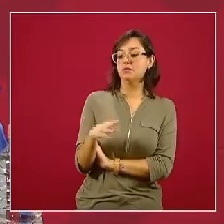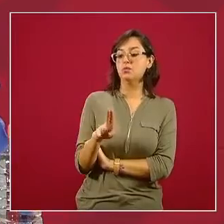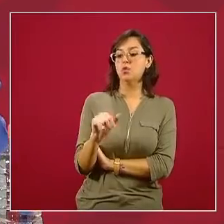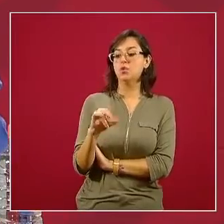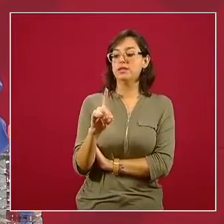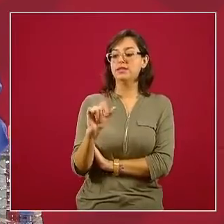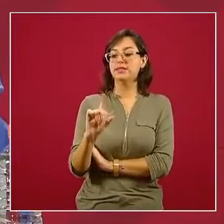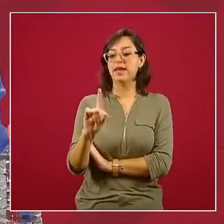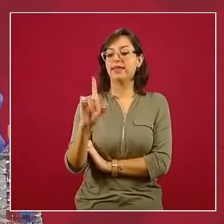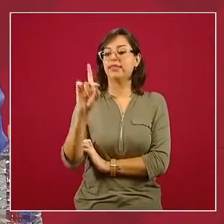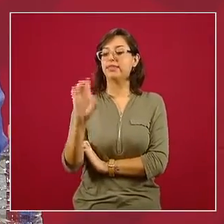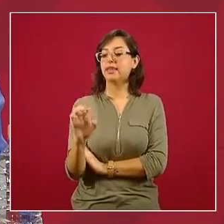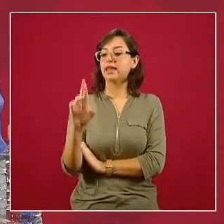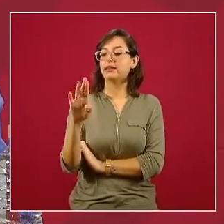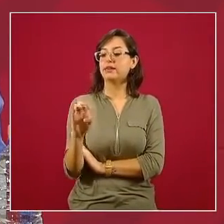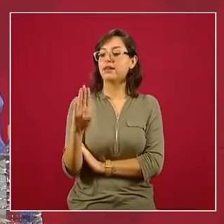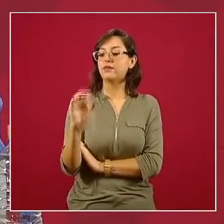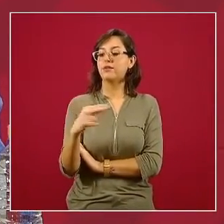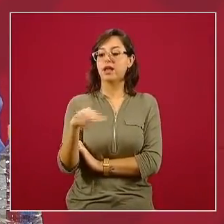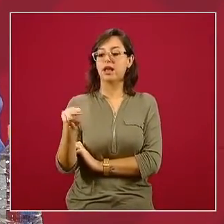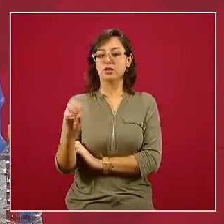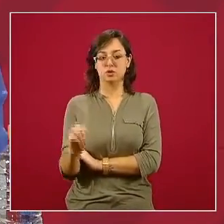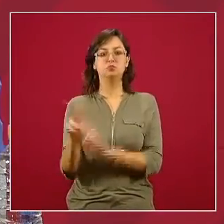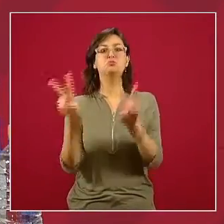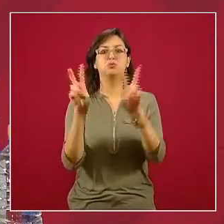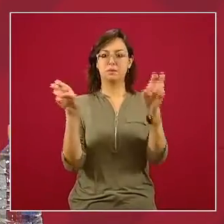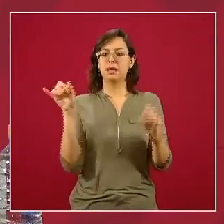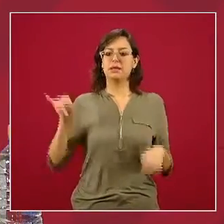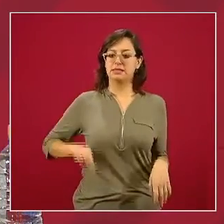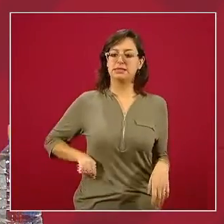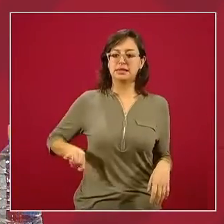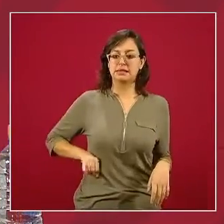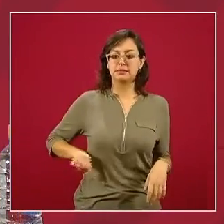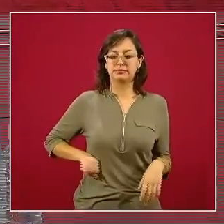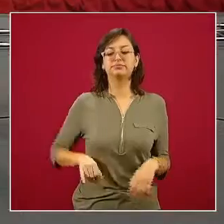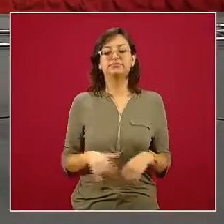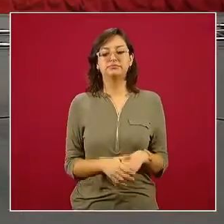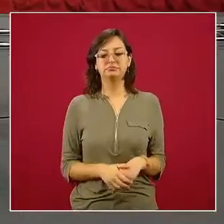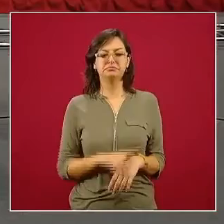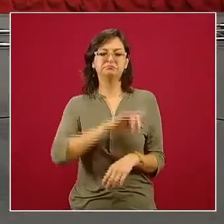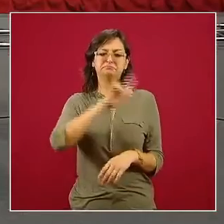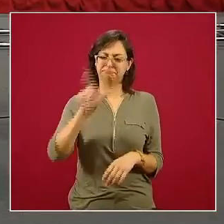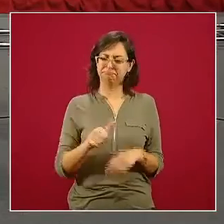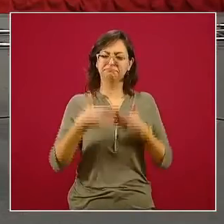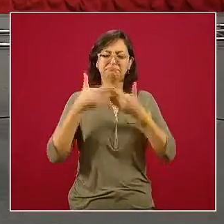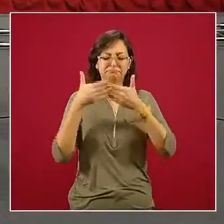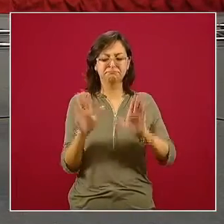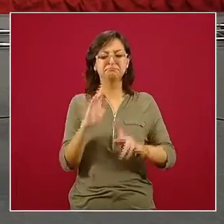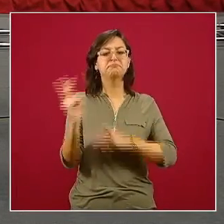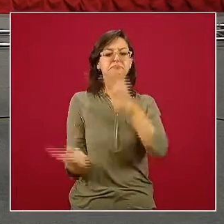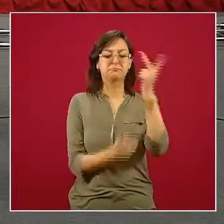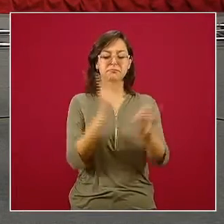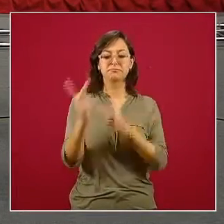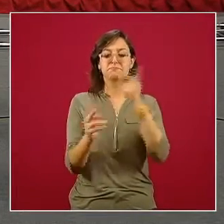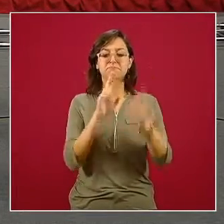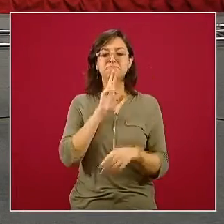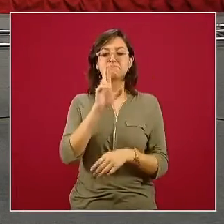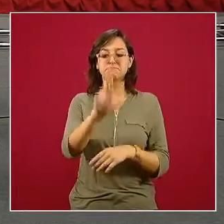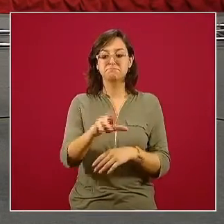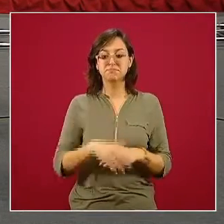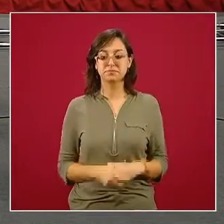sido de interés. Y abrimos a preguntas y respuestas. Entonces me voy a